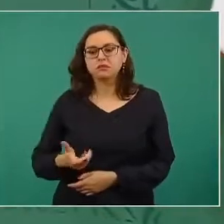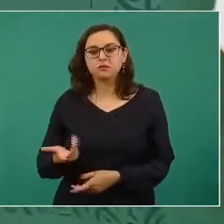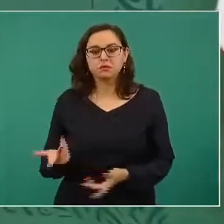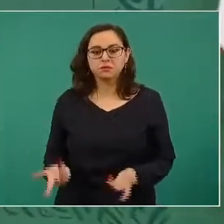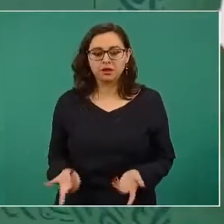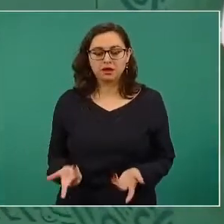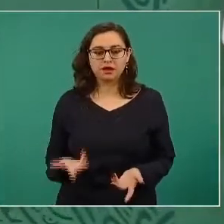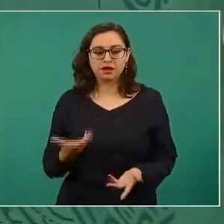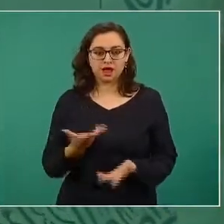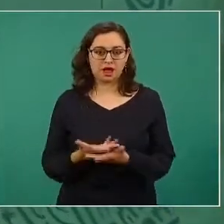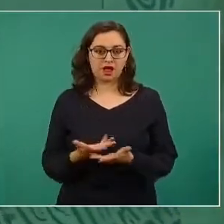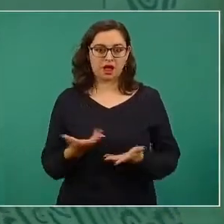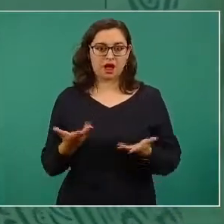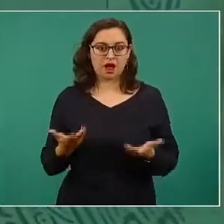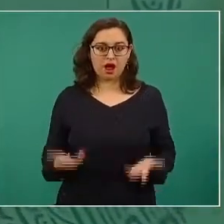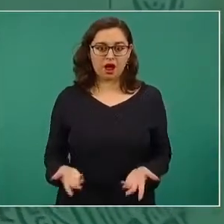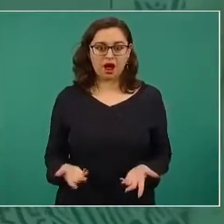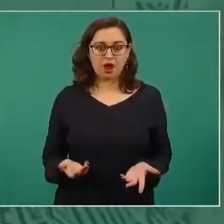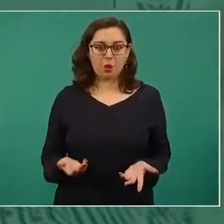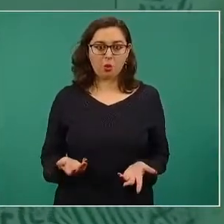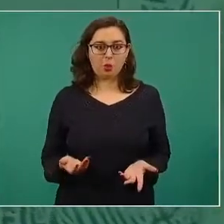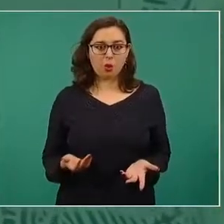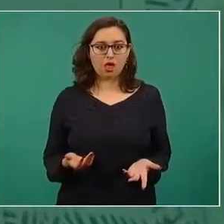a los